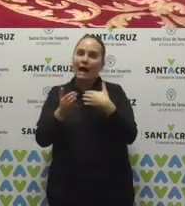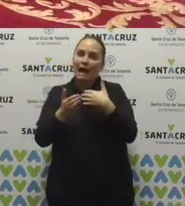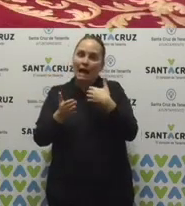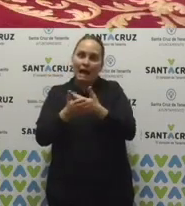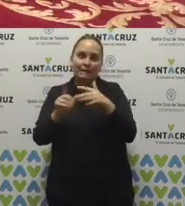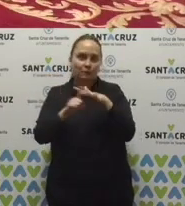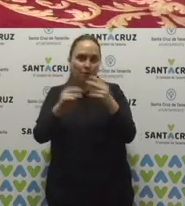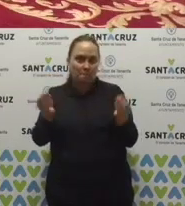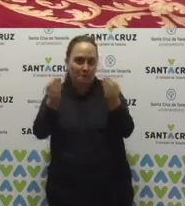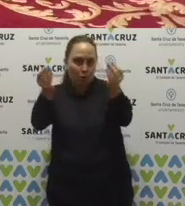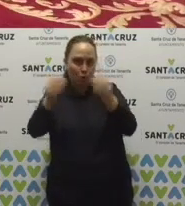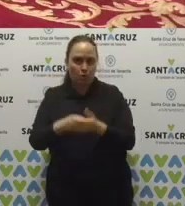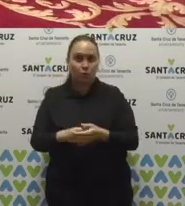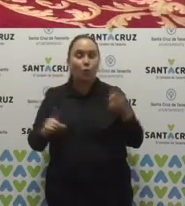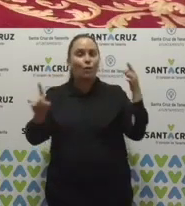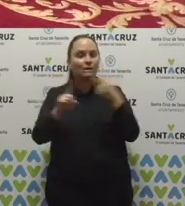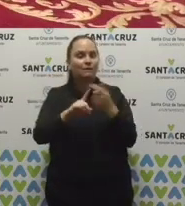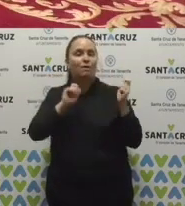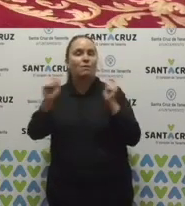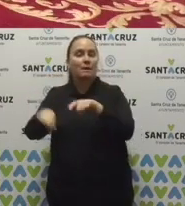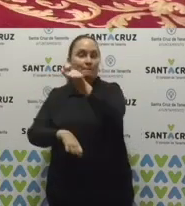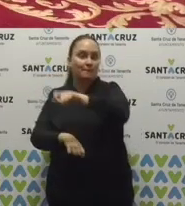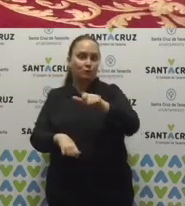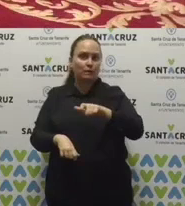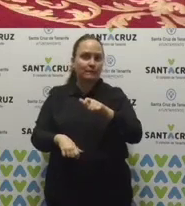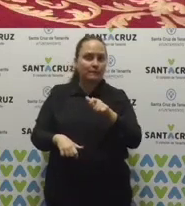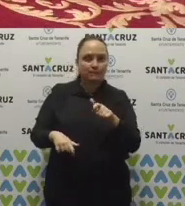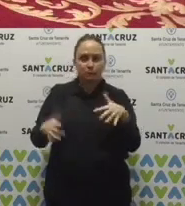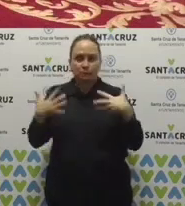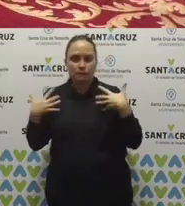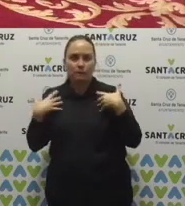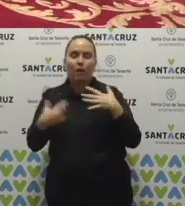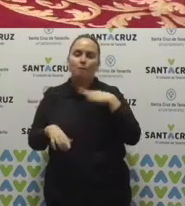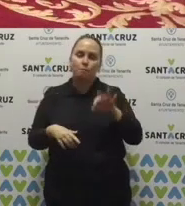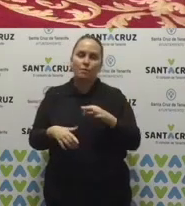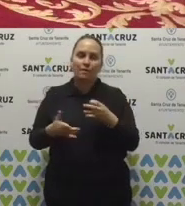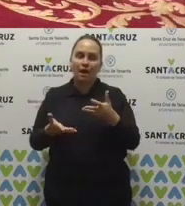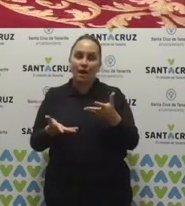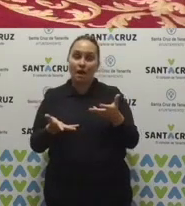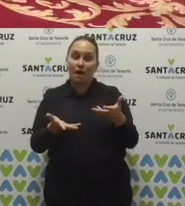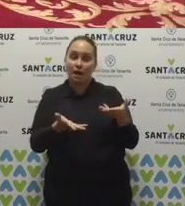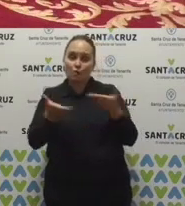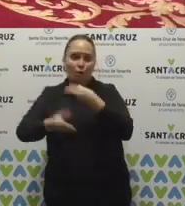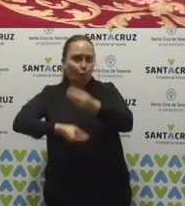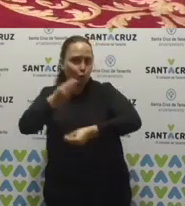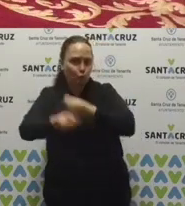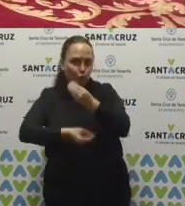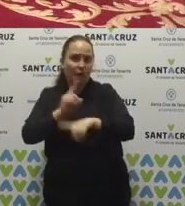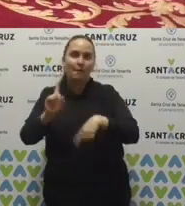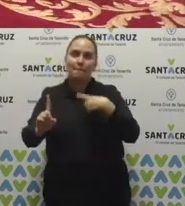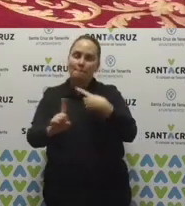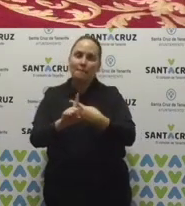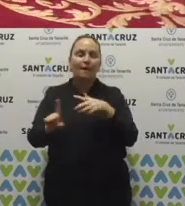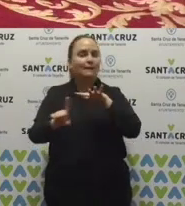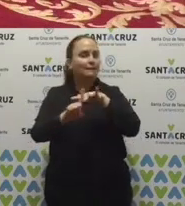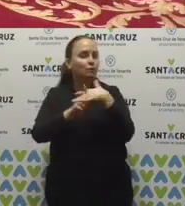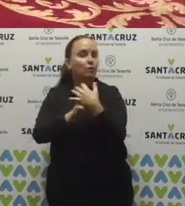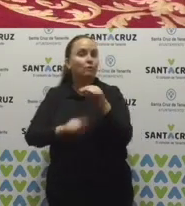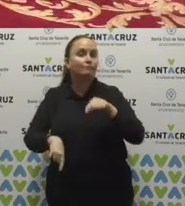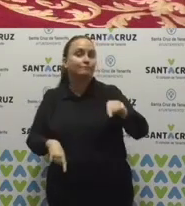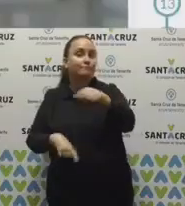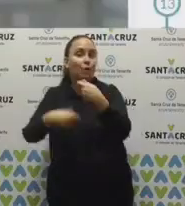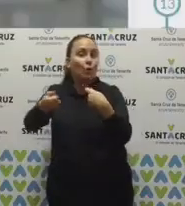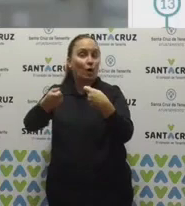manera que se facilite a los afectados el acceso a estas ayudas al tiempo que pueda mejorar también la situación de los